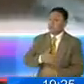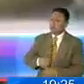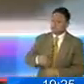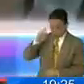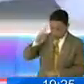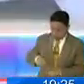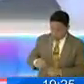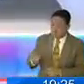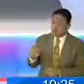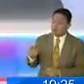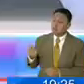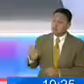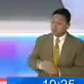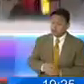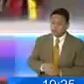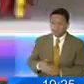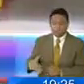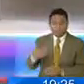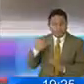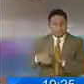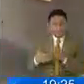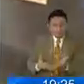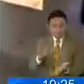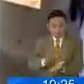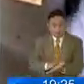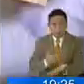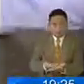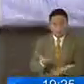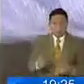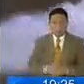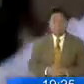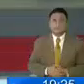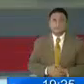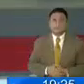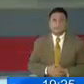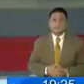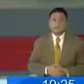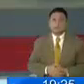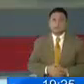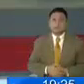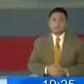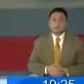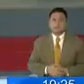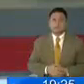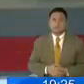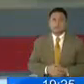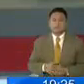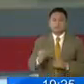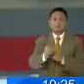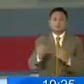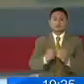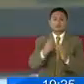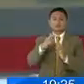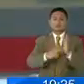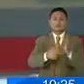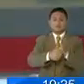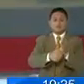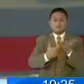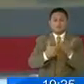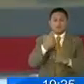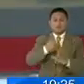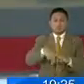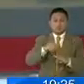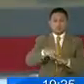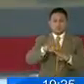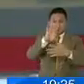ponerse de acuerdo, pedían la coima. Están los mails. Informó José Morales. Las oficinas del Registro Civil a nivel nacional